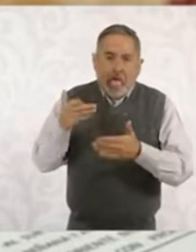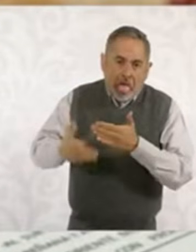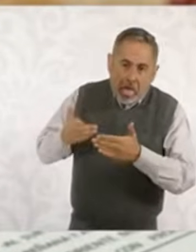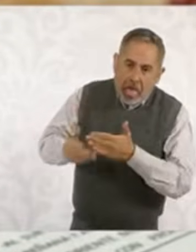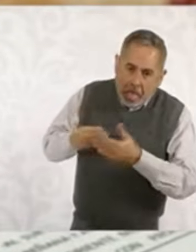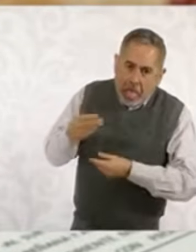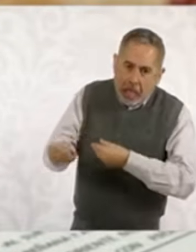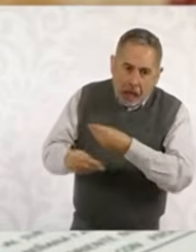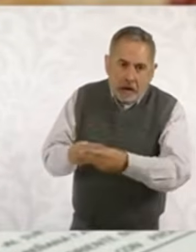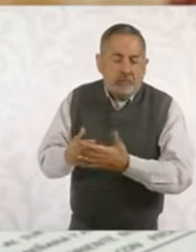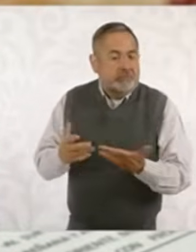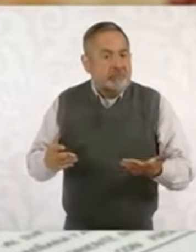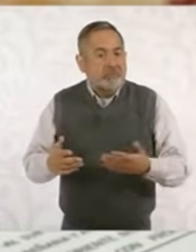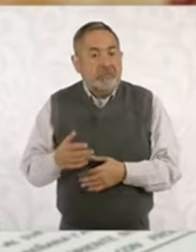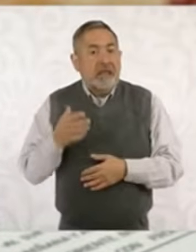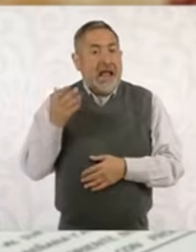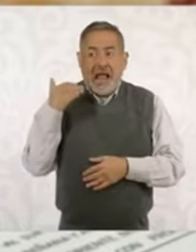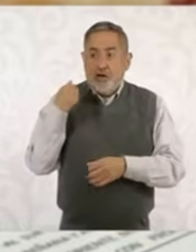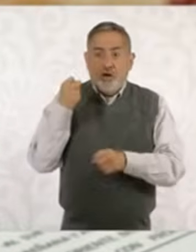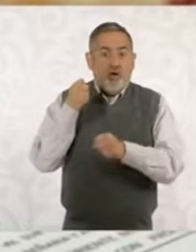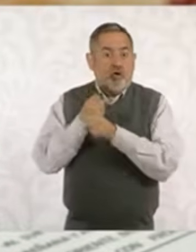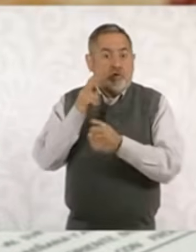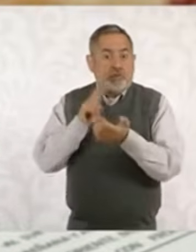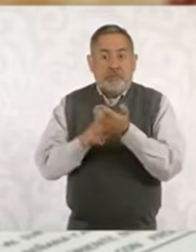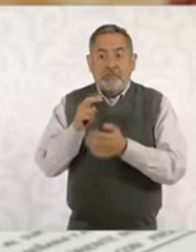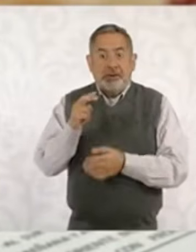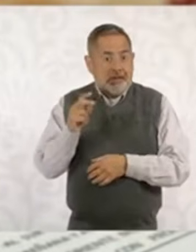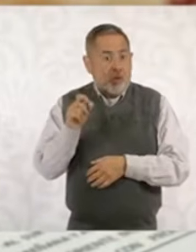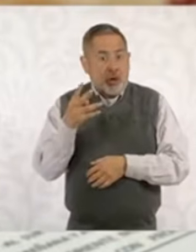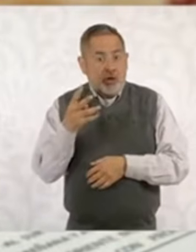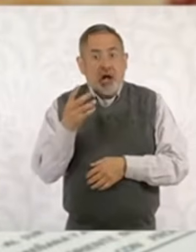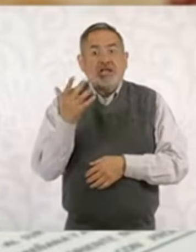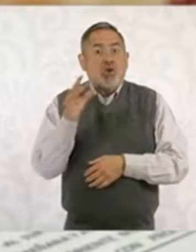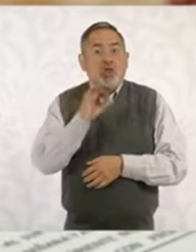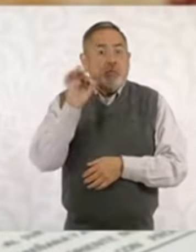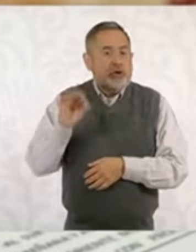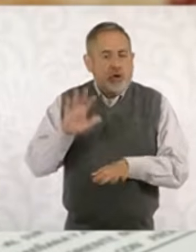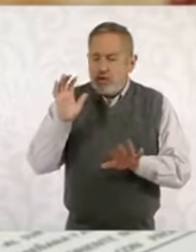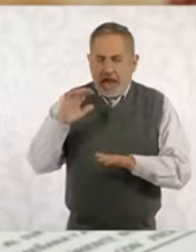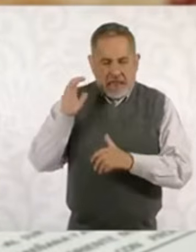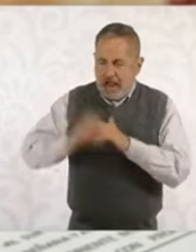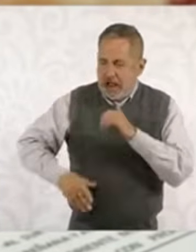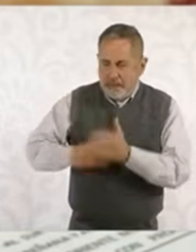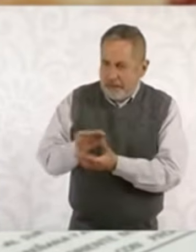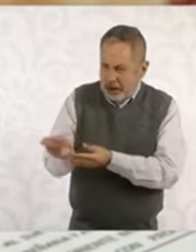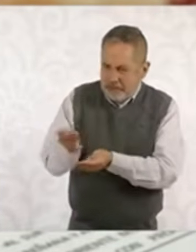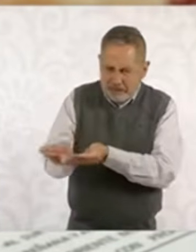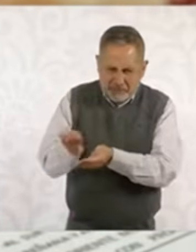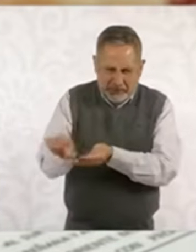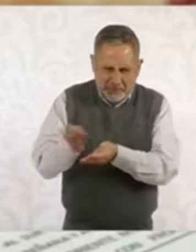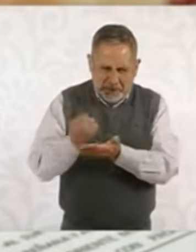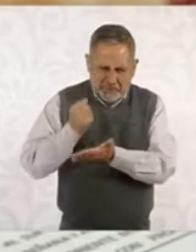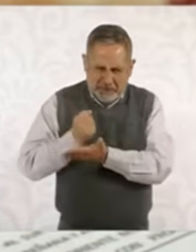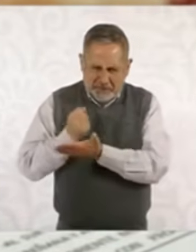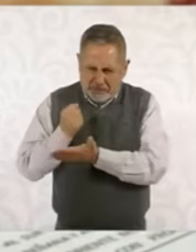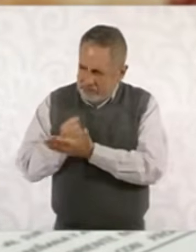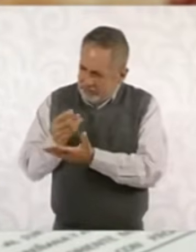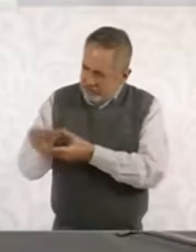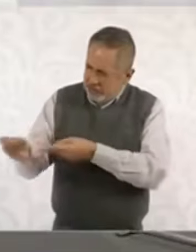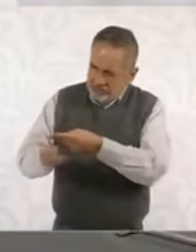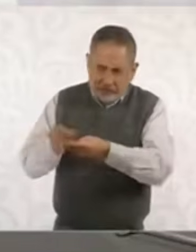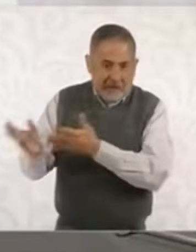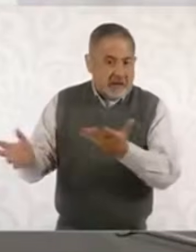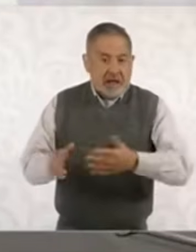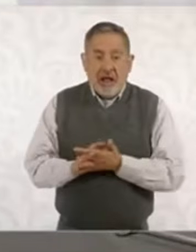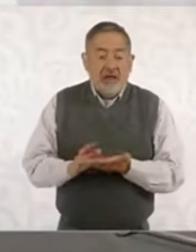en 2024 el 50% de este rezago. En nuestra meta ordinaria, es decir, lo que hacemos todos